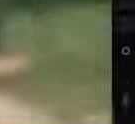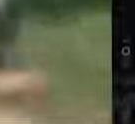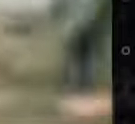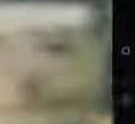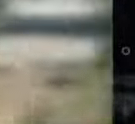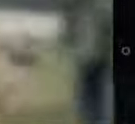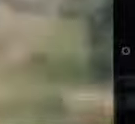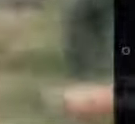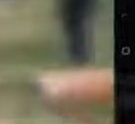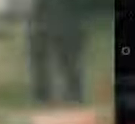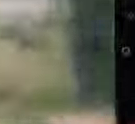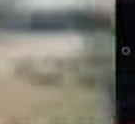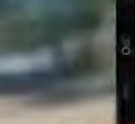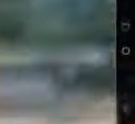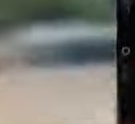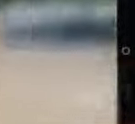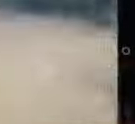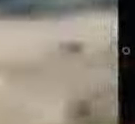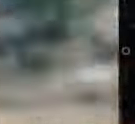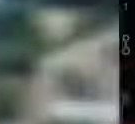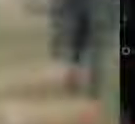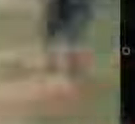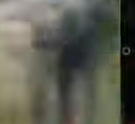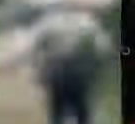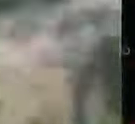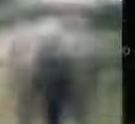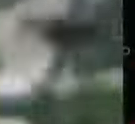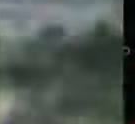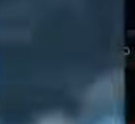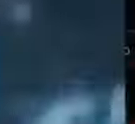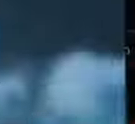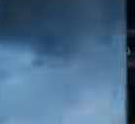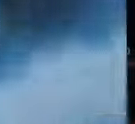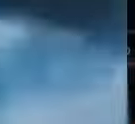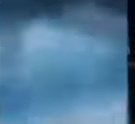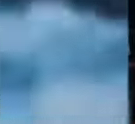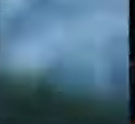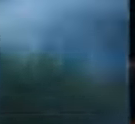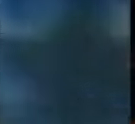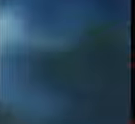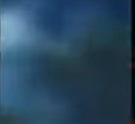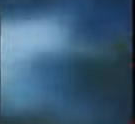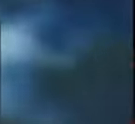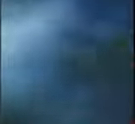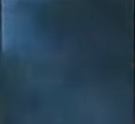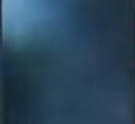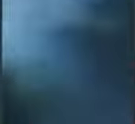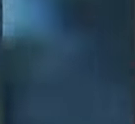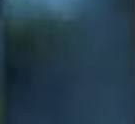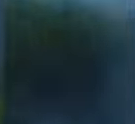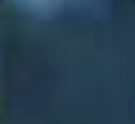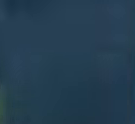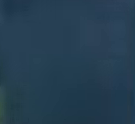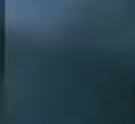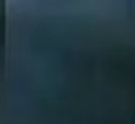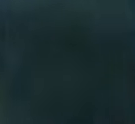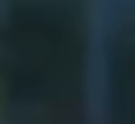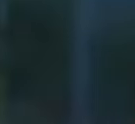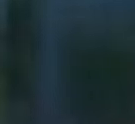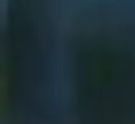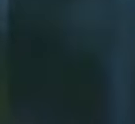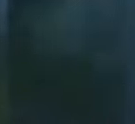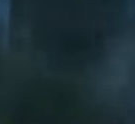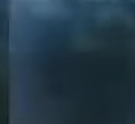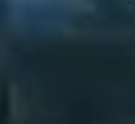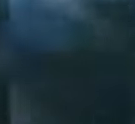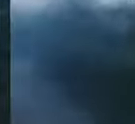Otro caso es el de Álvaro Niño Cruz, juez de control federal de Oaxaca, quien favoreció de forma irregular a los imputados en